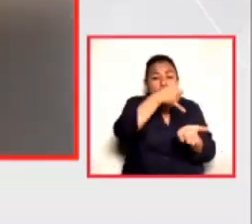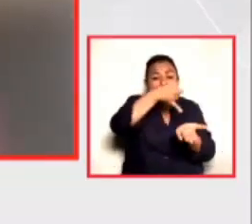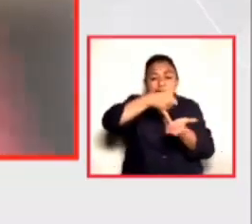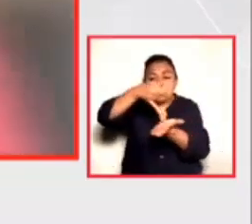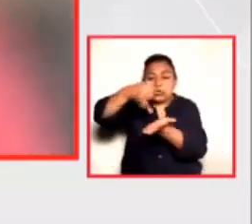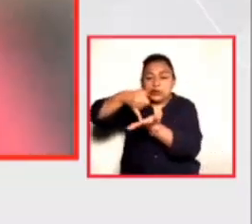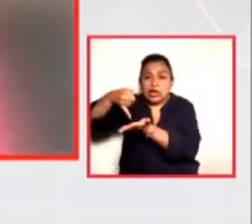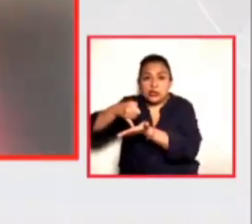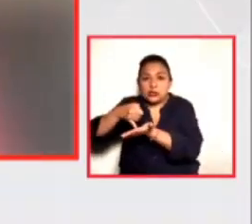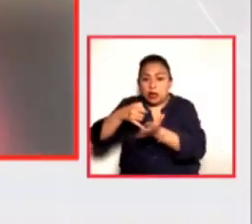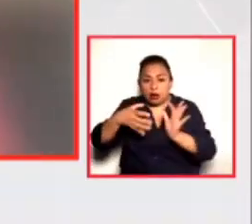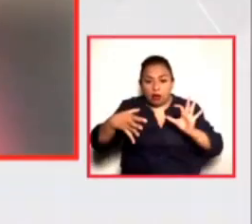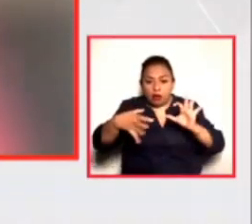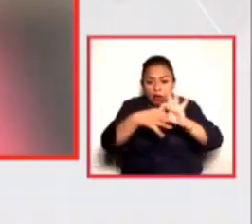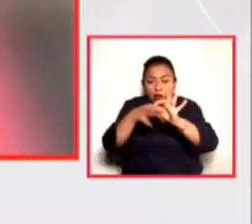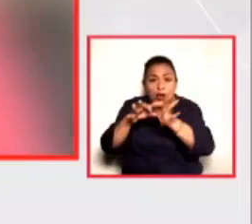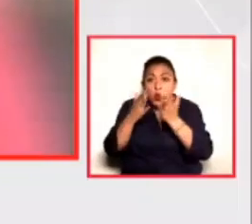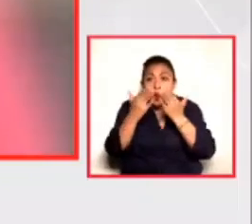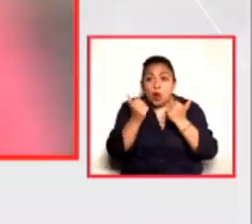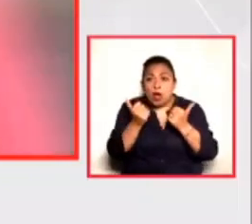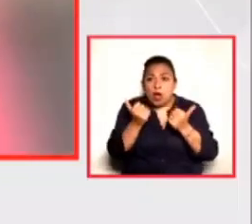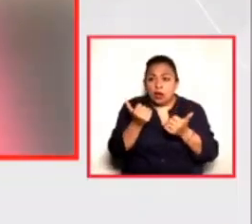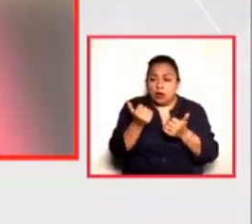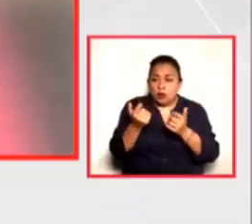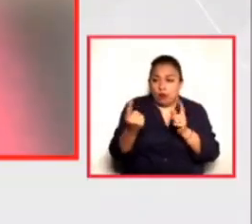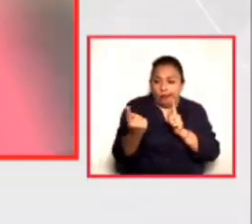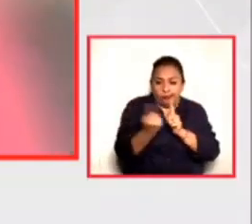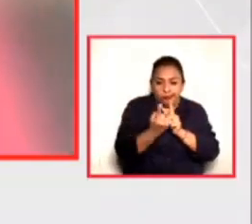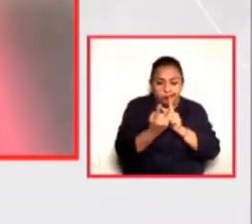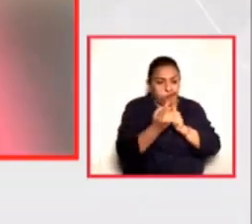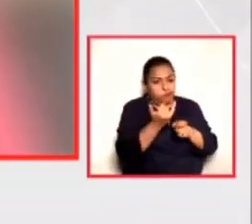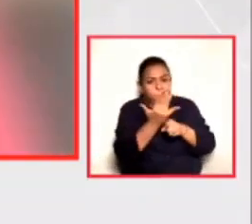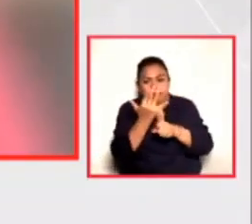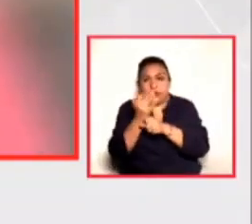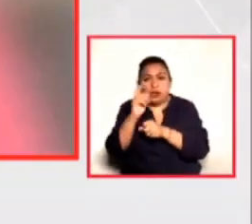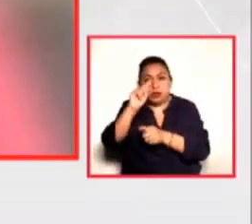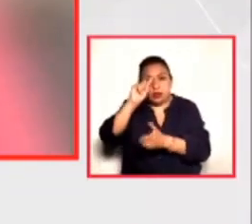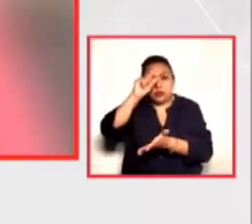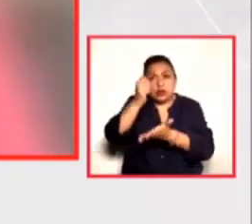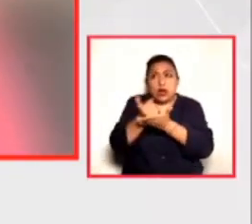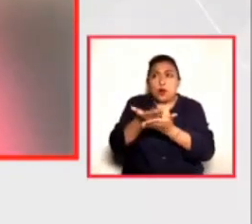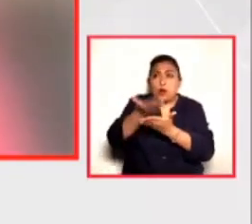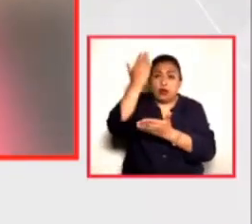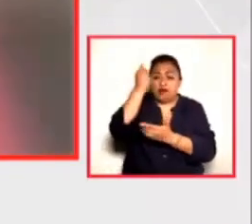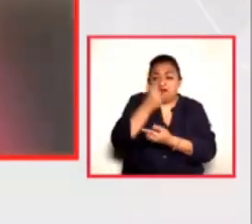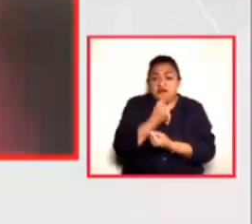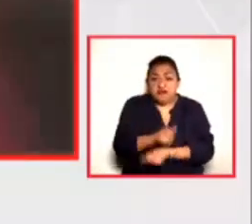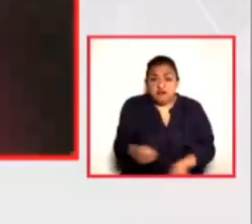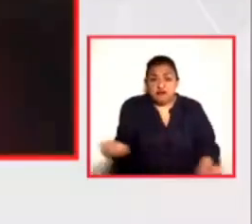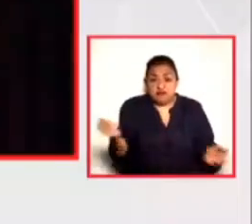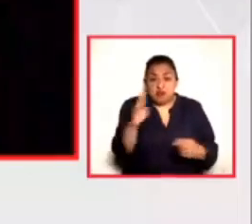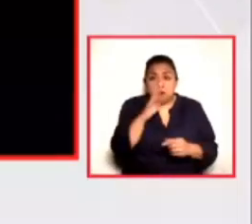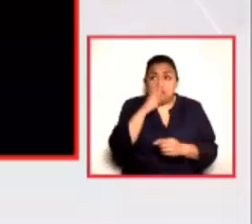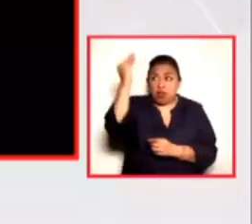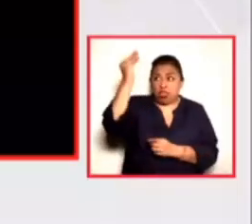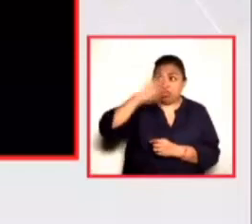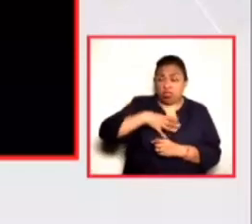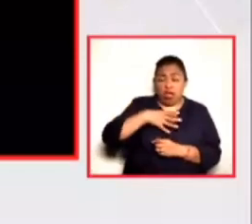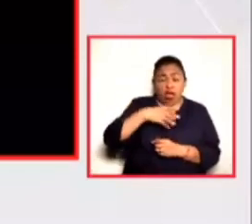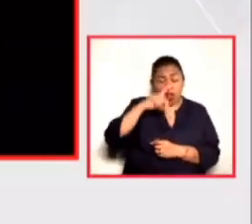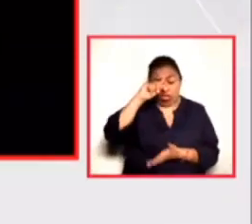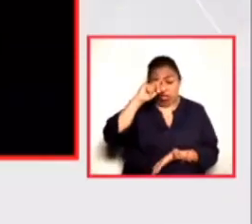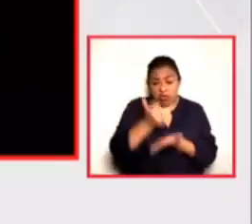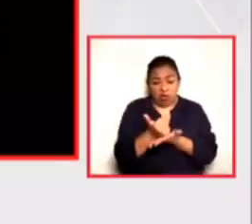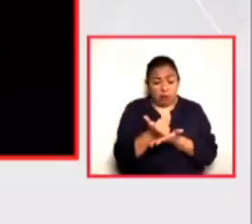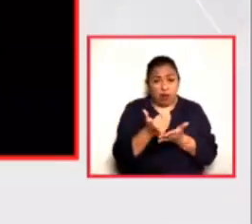hay una imposibilidad para relacionarse a partir de un trauma que vienen cargando desde niñas, que es el abandono de la madre, ¿no? En